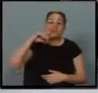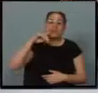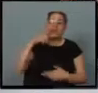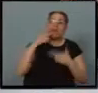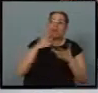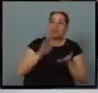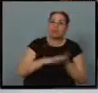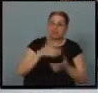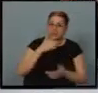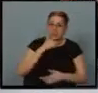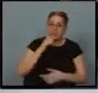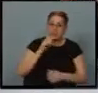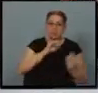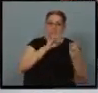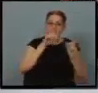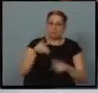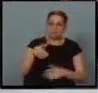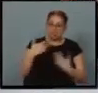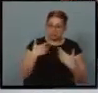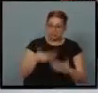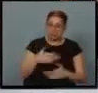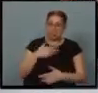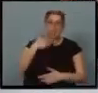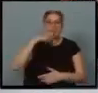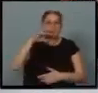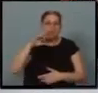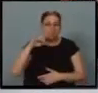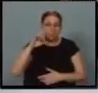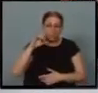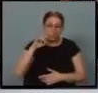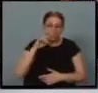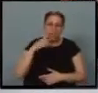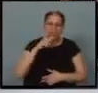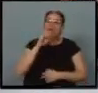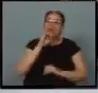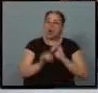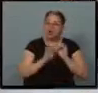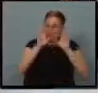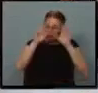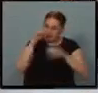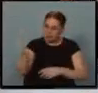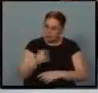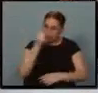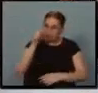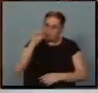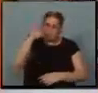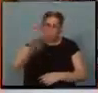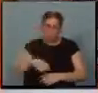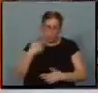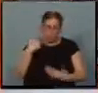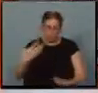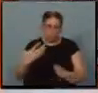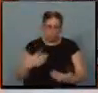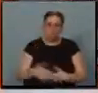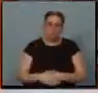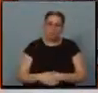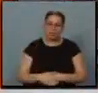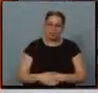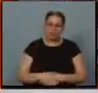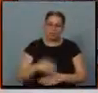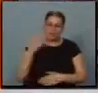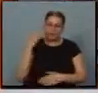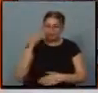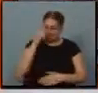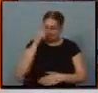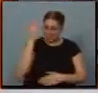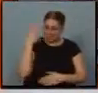Aprovecho la imagen de Servini de Curía para contarte uno de los temas del día, porque la asaltaron a la jueza de perfil tan alto, tan conocida. Estaba allí el